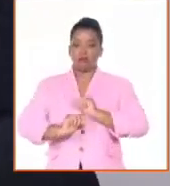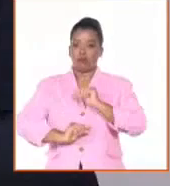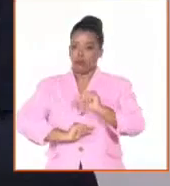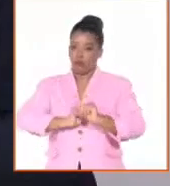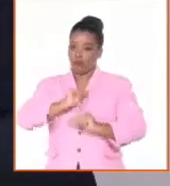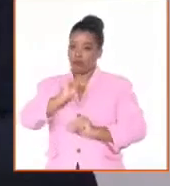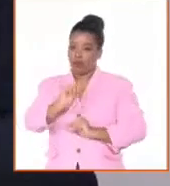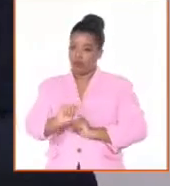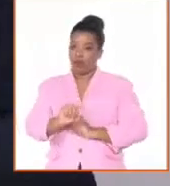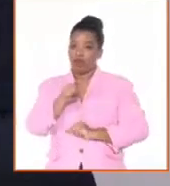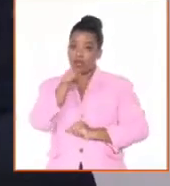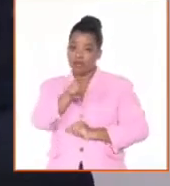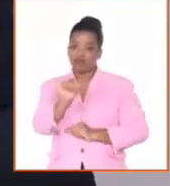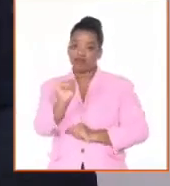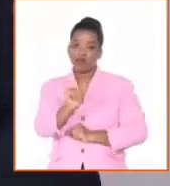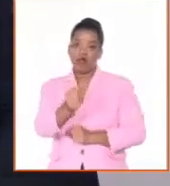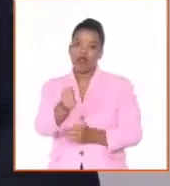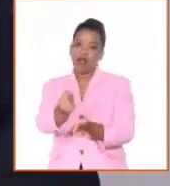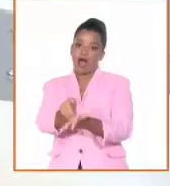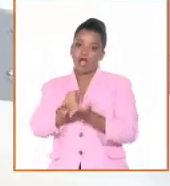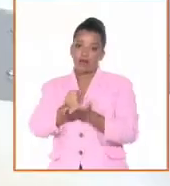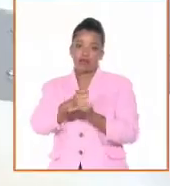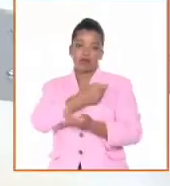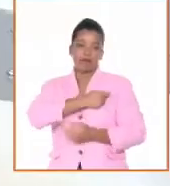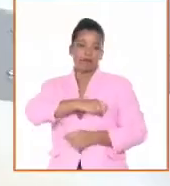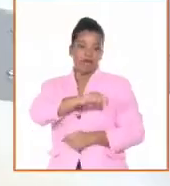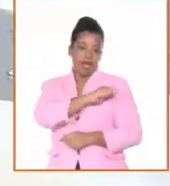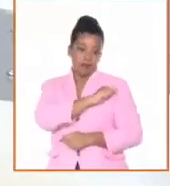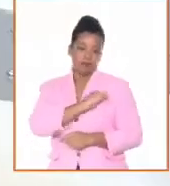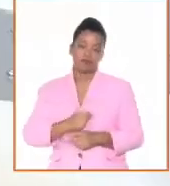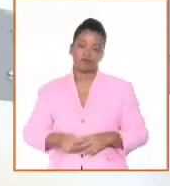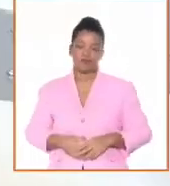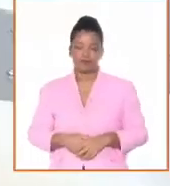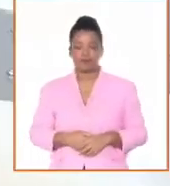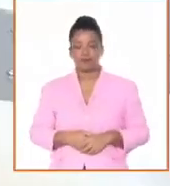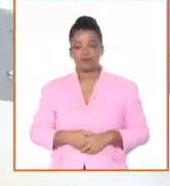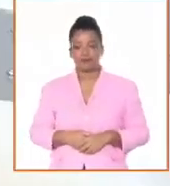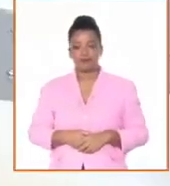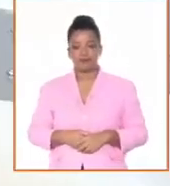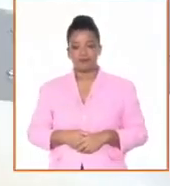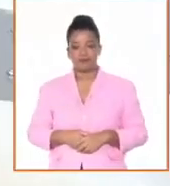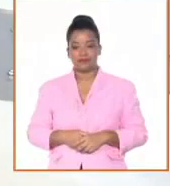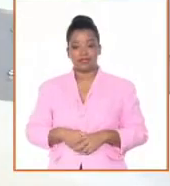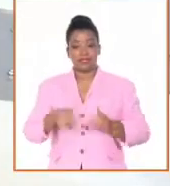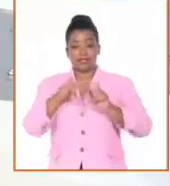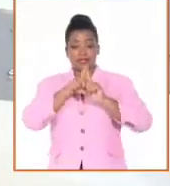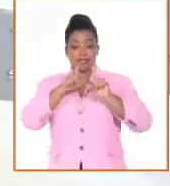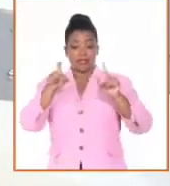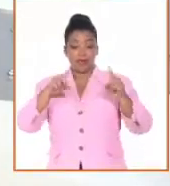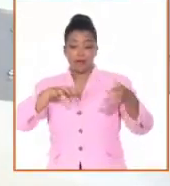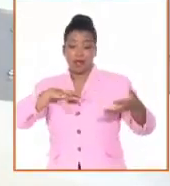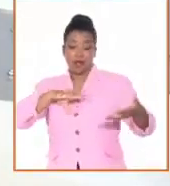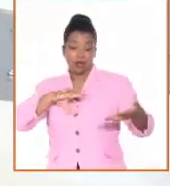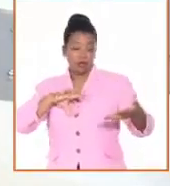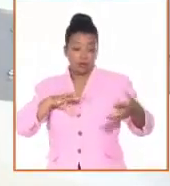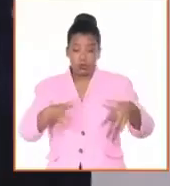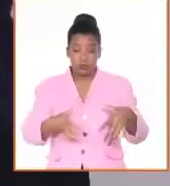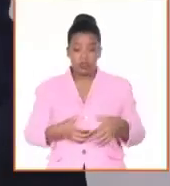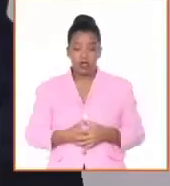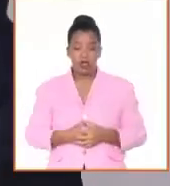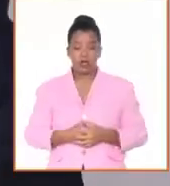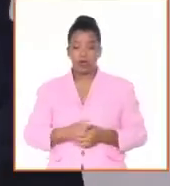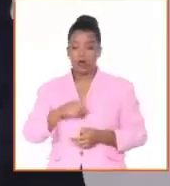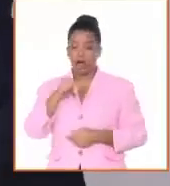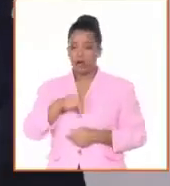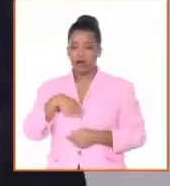también nuestros ciudadanos con las opiniones que que ellos dan en este caso el tema más complejo y sobre el que están